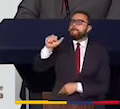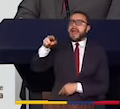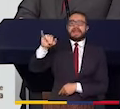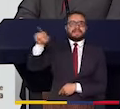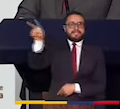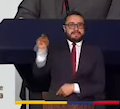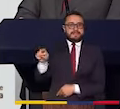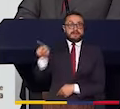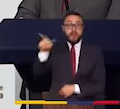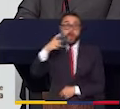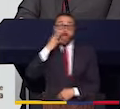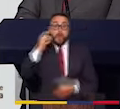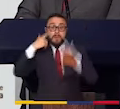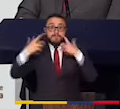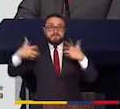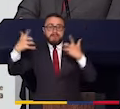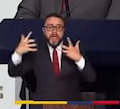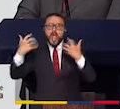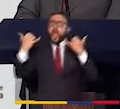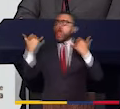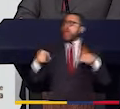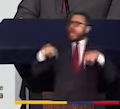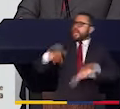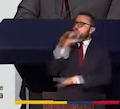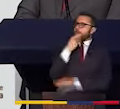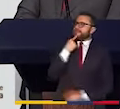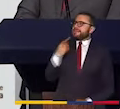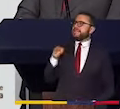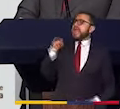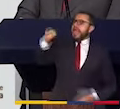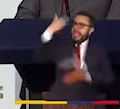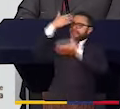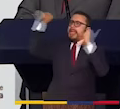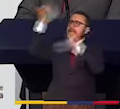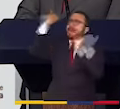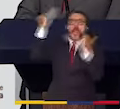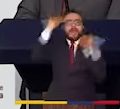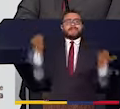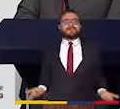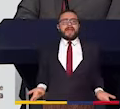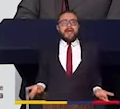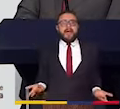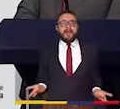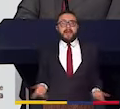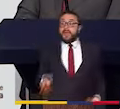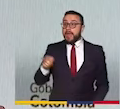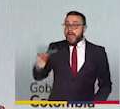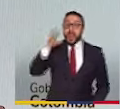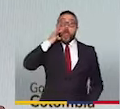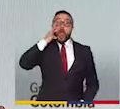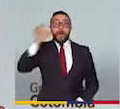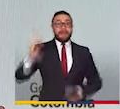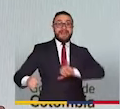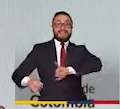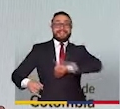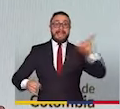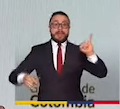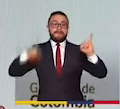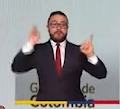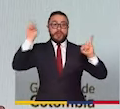terrorista, porque era el presidente de la Esquerra Republicana, Esquerra en catalán es izquierda,